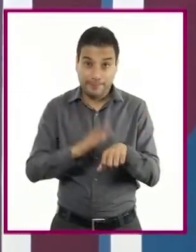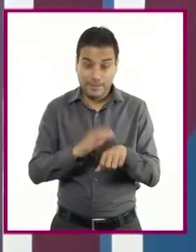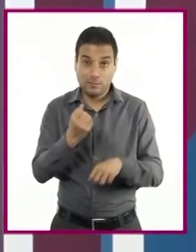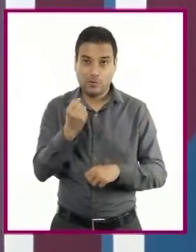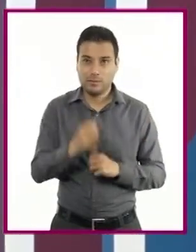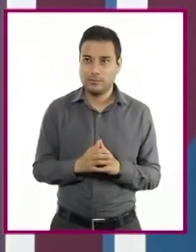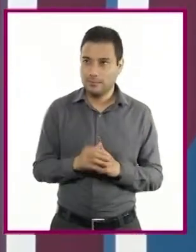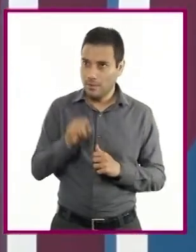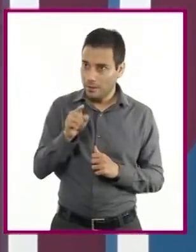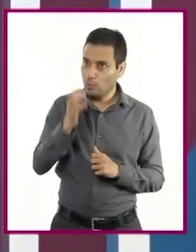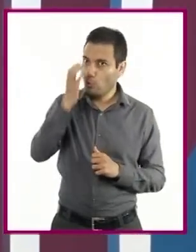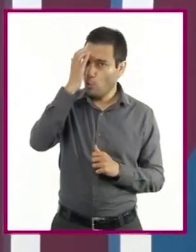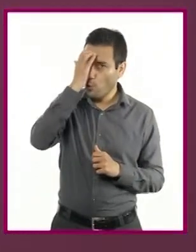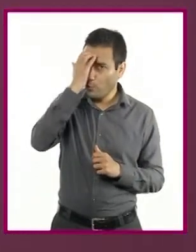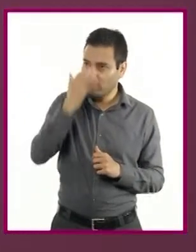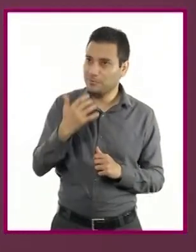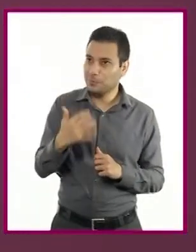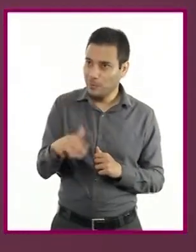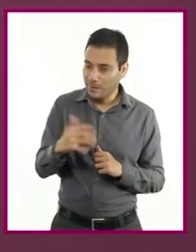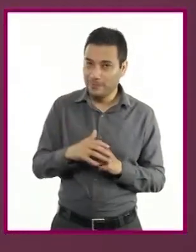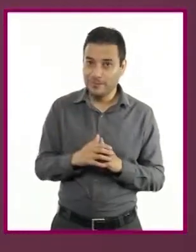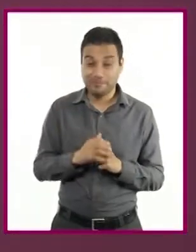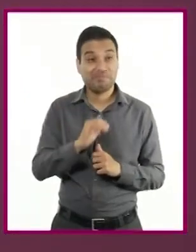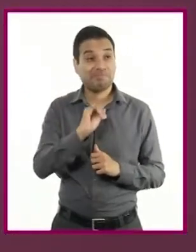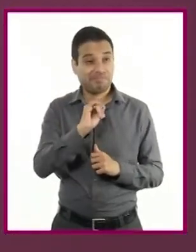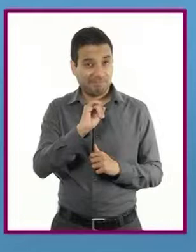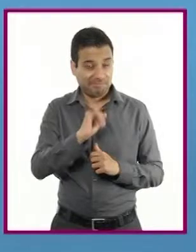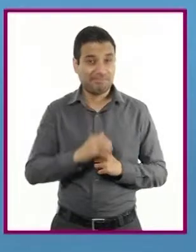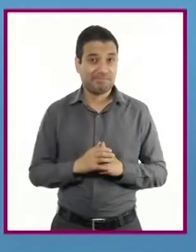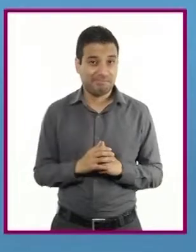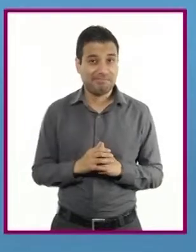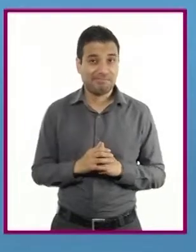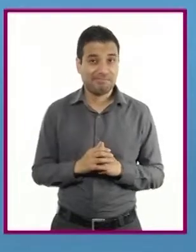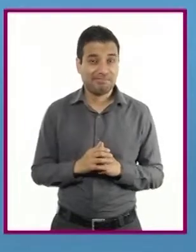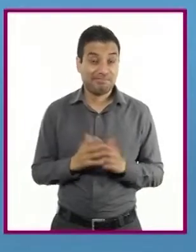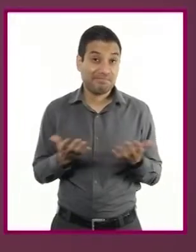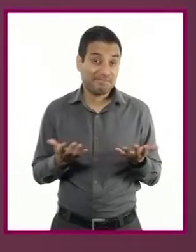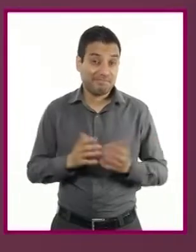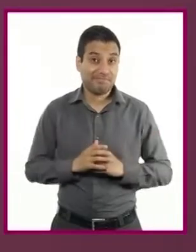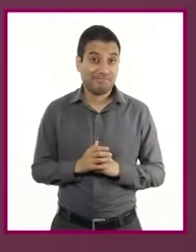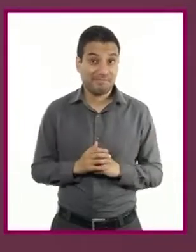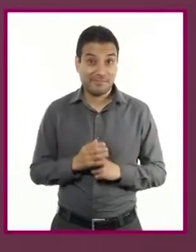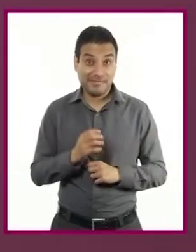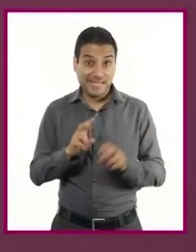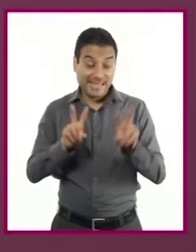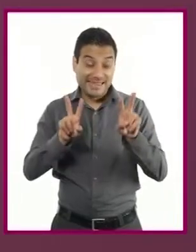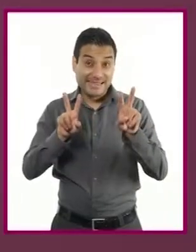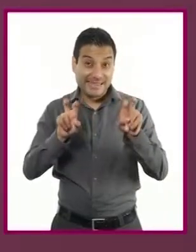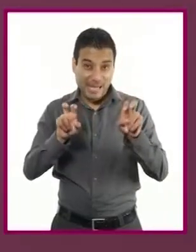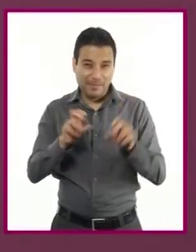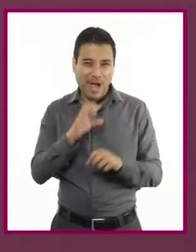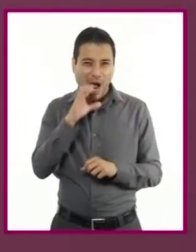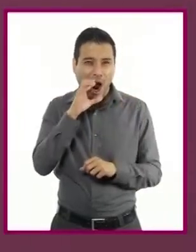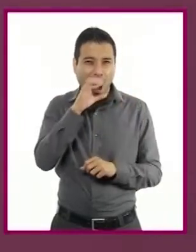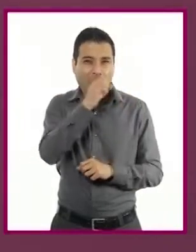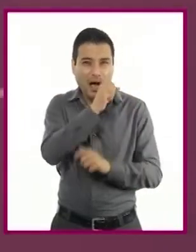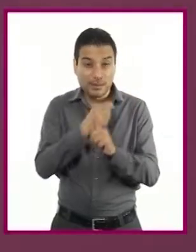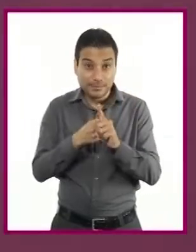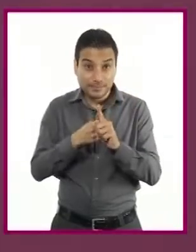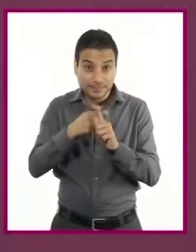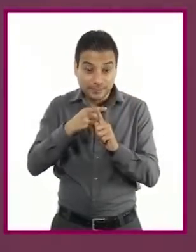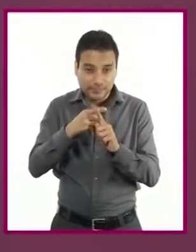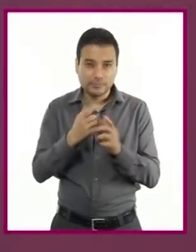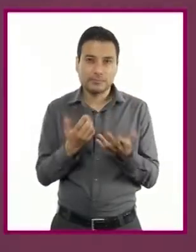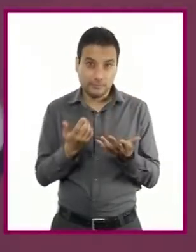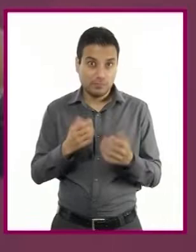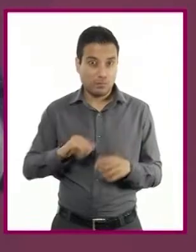muy bien informada, Nadia? Así es, maestro. Sucede que el tema del calentamiento global, además de que es